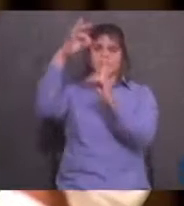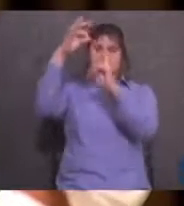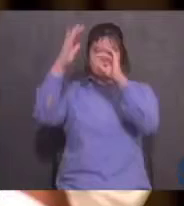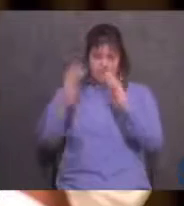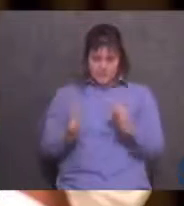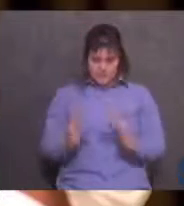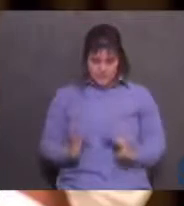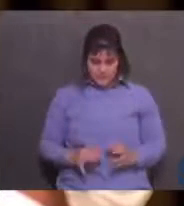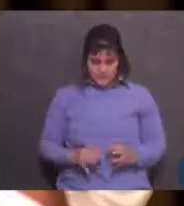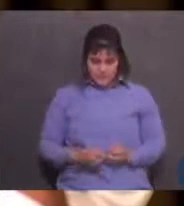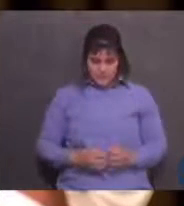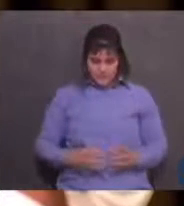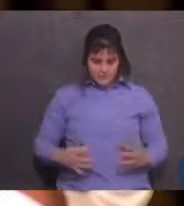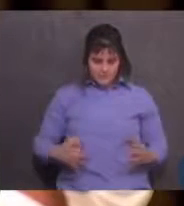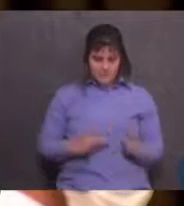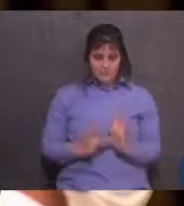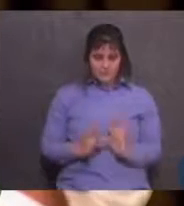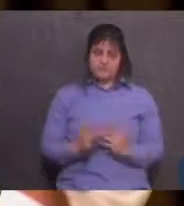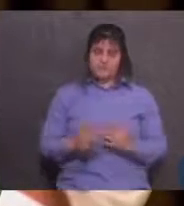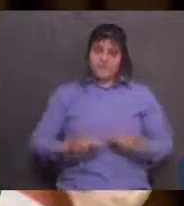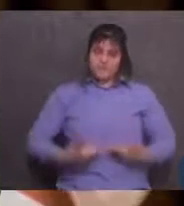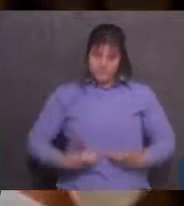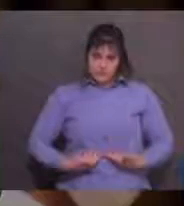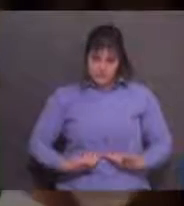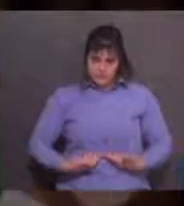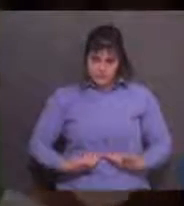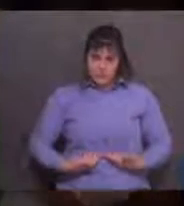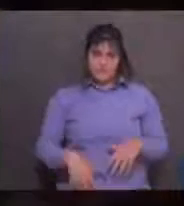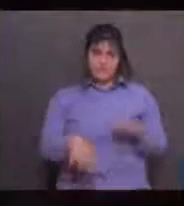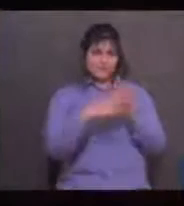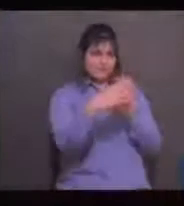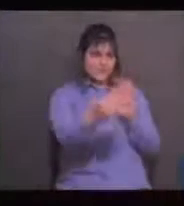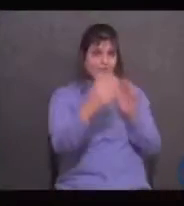mujeres, y bendito sea el fruto de tu vientre, Jesús.